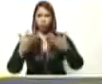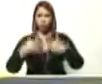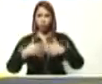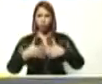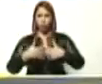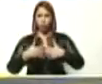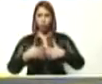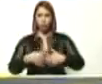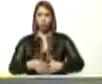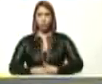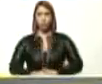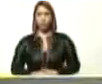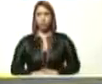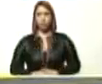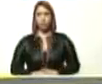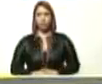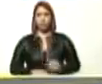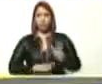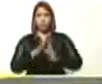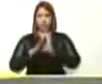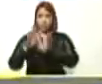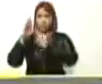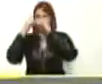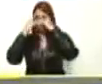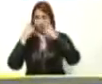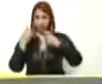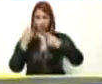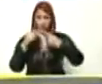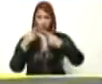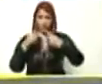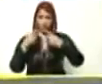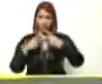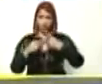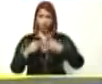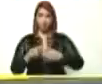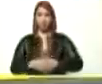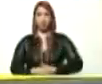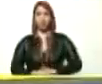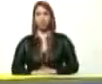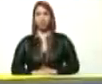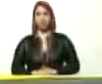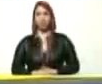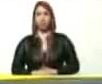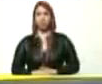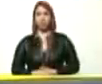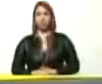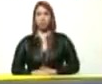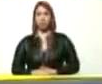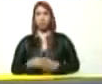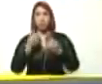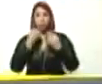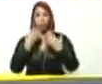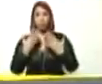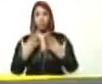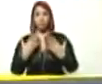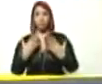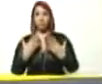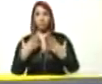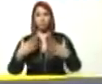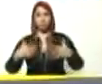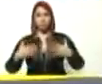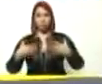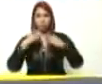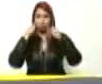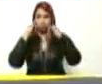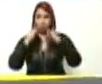industrial del emprendimiento etcétera etcétera bueno me alegra mucho